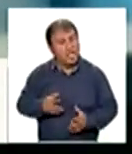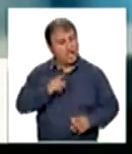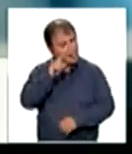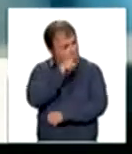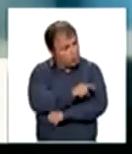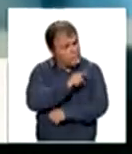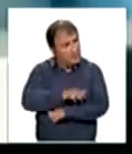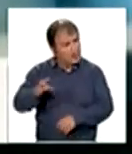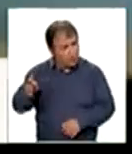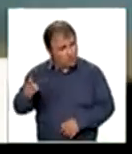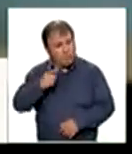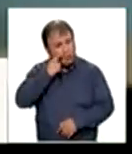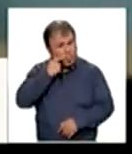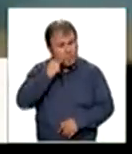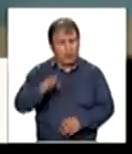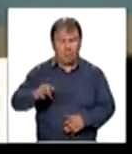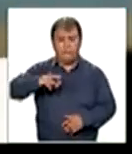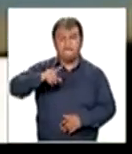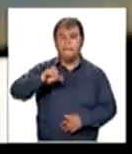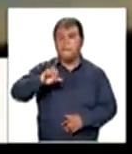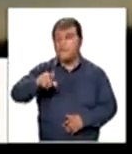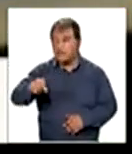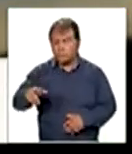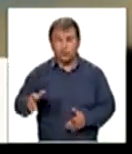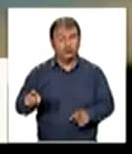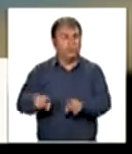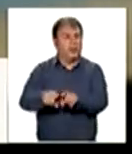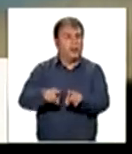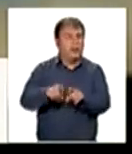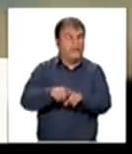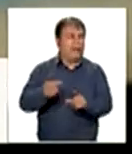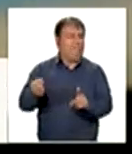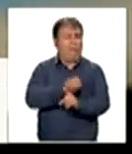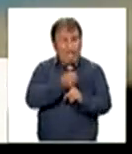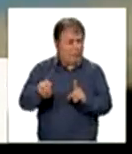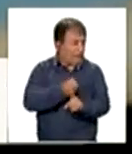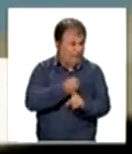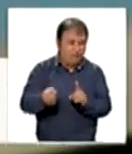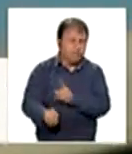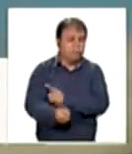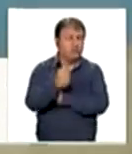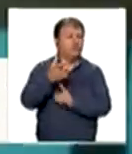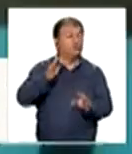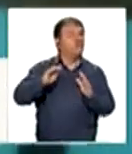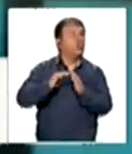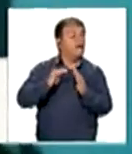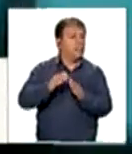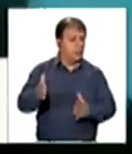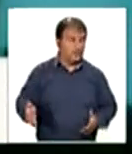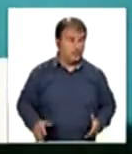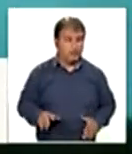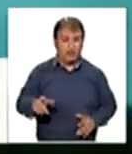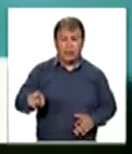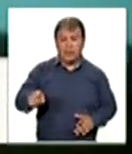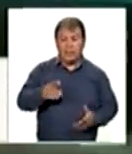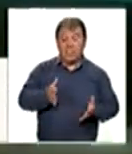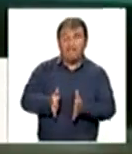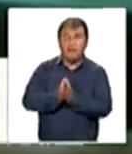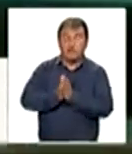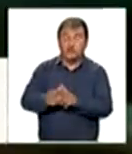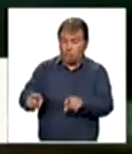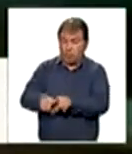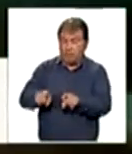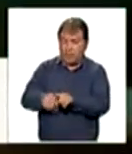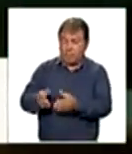poner la denuncia en contra de Marcos Valles Vázquez, su pareja, quien la agredió brutalmente en su propia casa. Ella le pidió a su conviviente